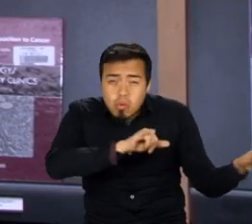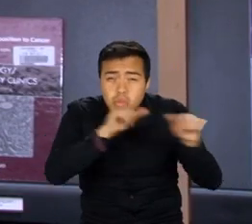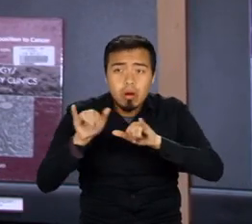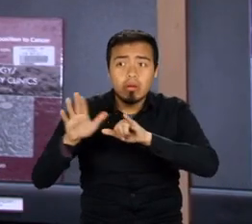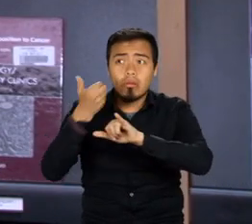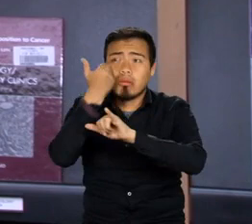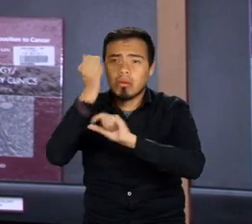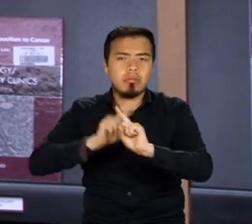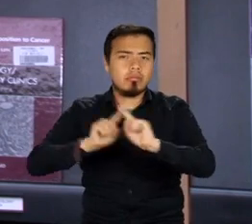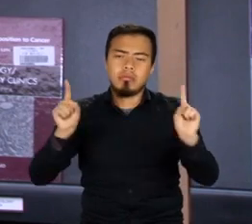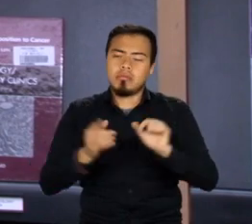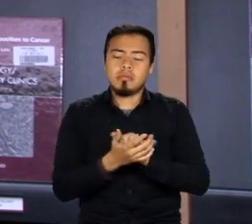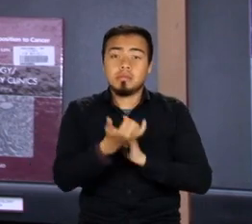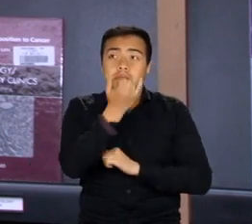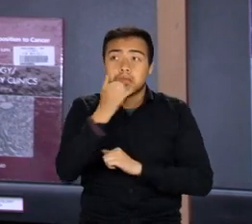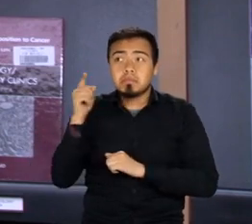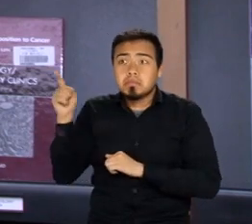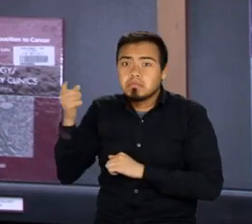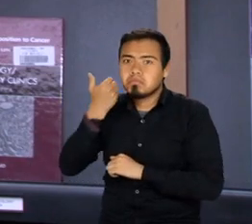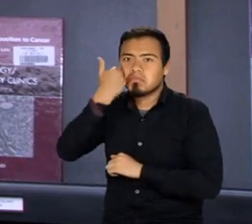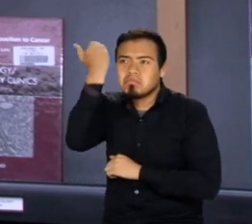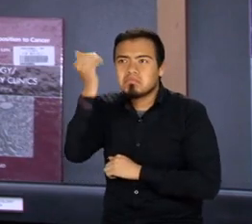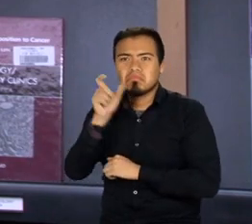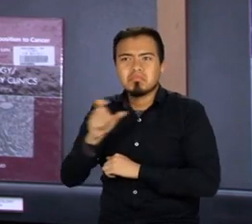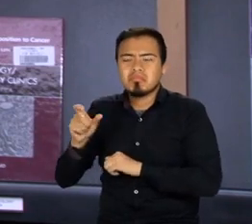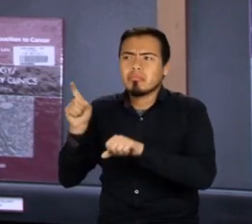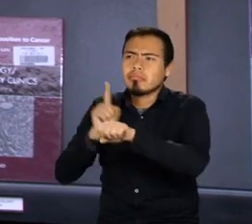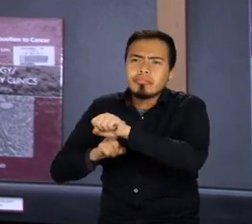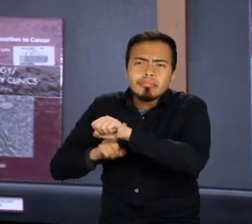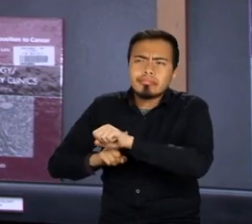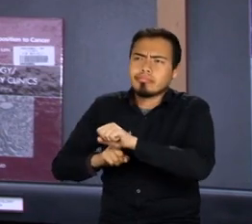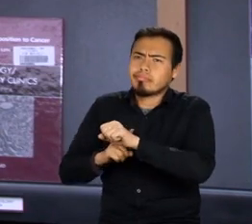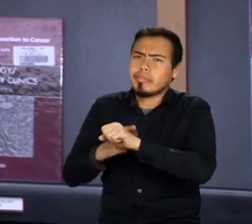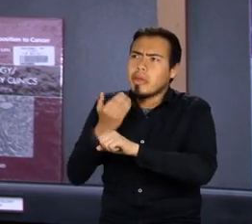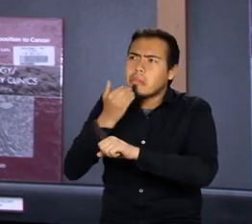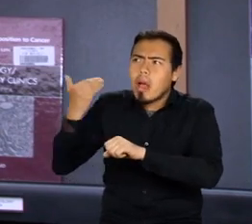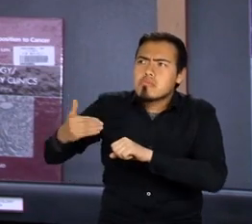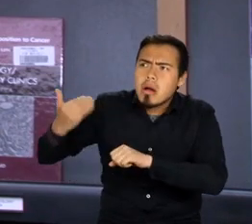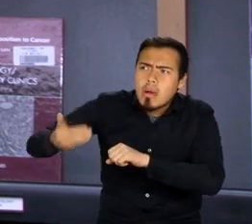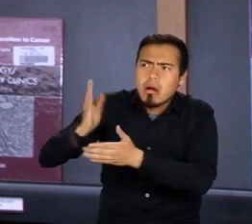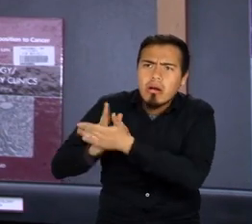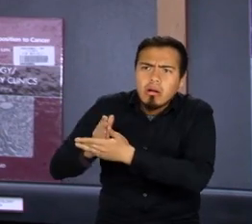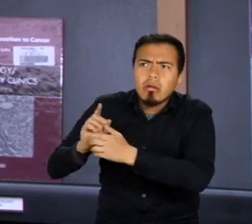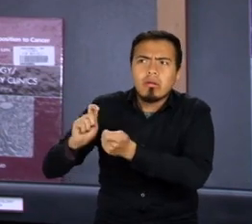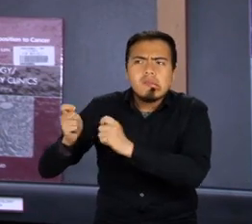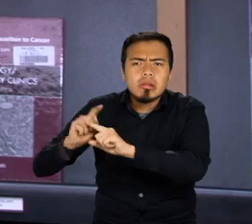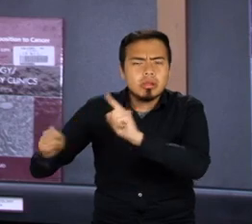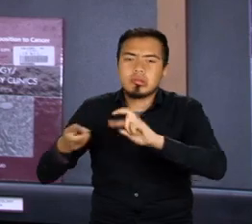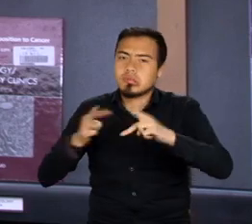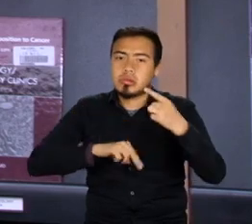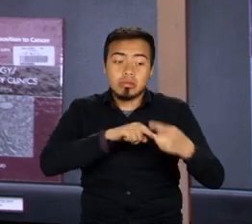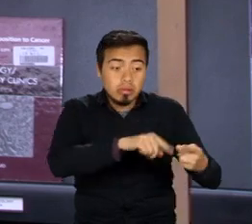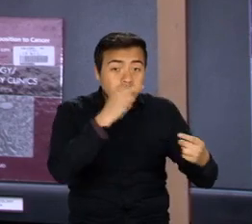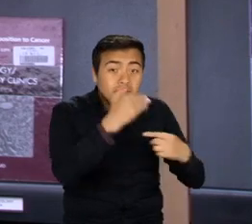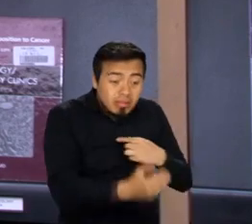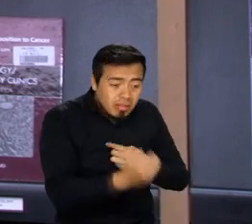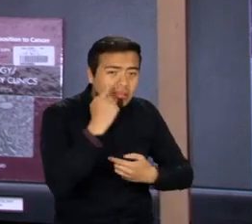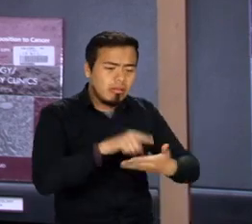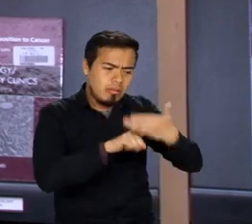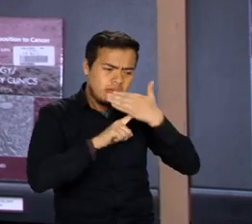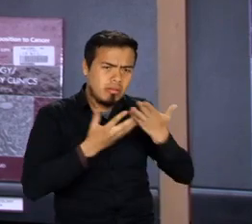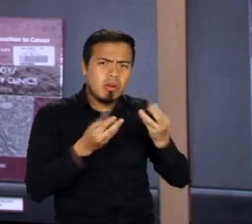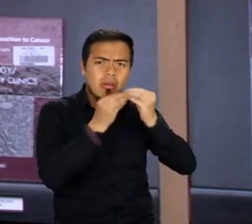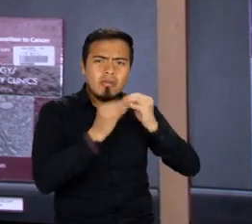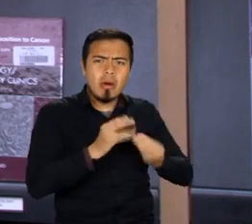los adultos no es lo más frecuente, lo mismo que se va a presentar en el paciente pediátrico, cambia completamente la presentación